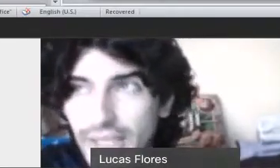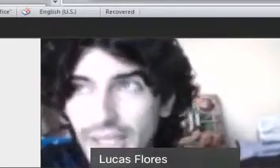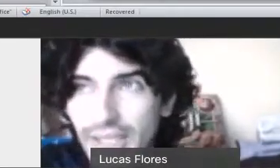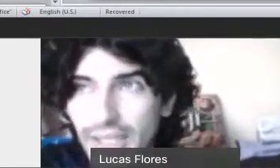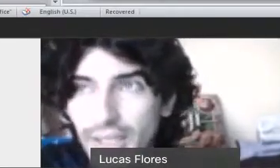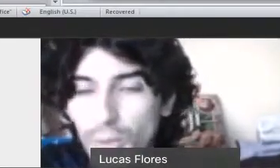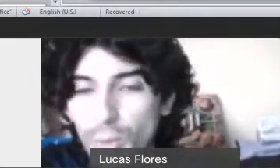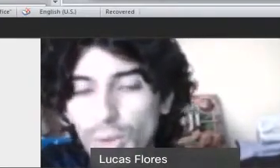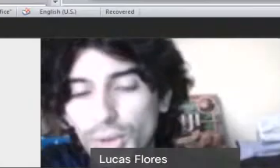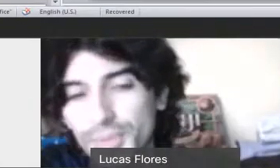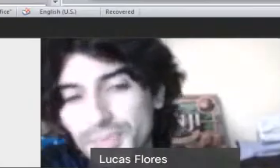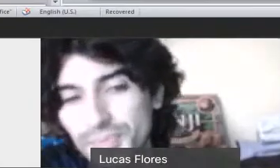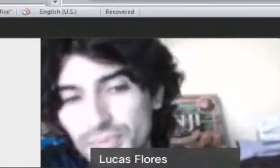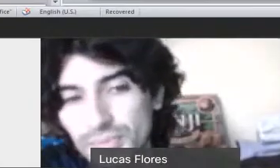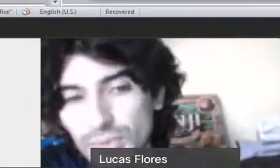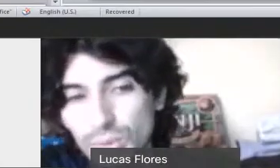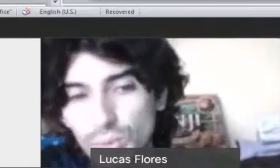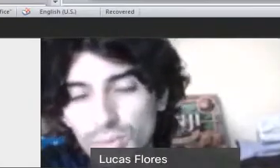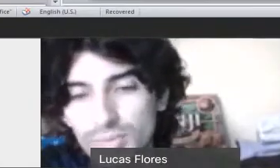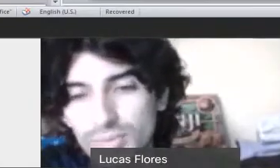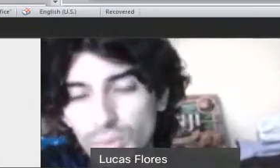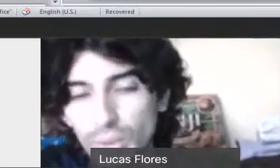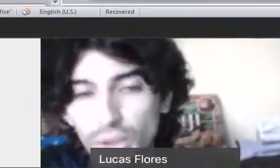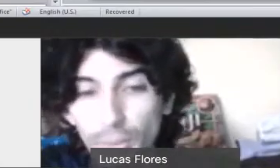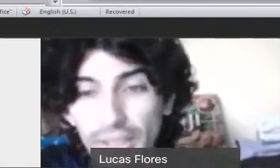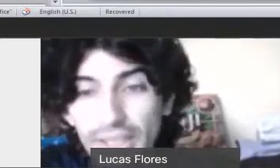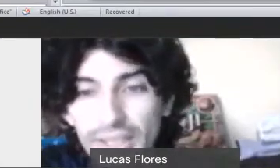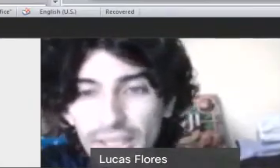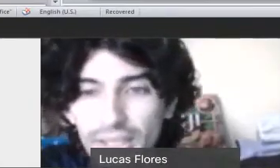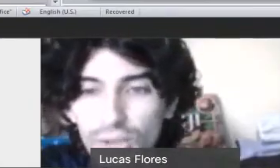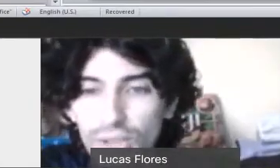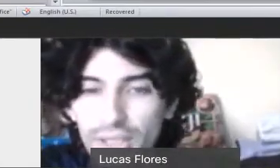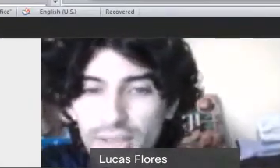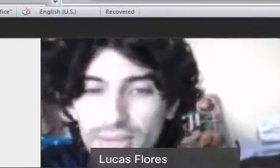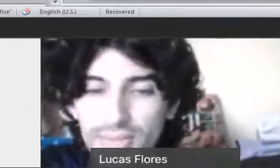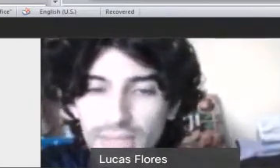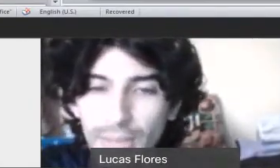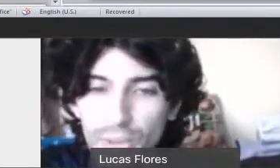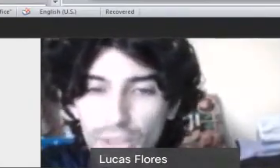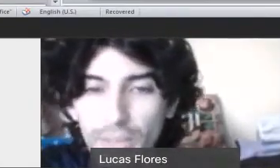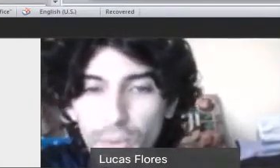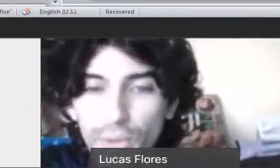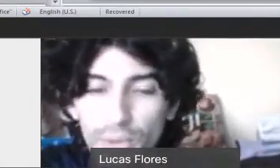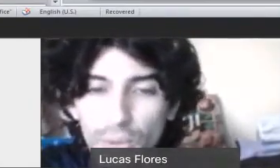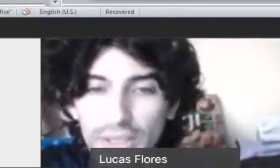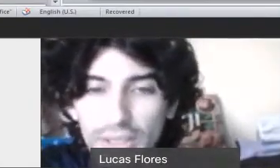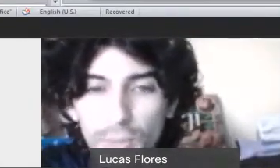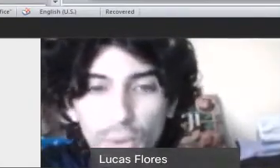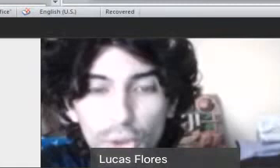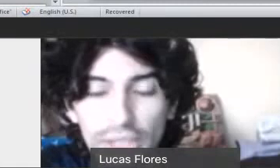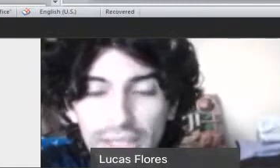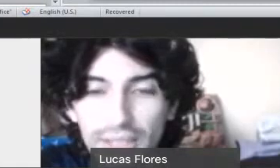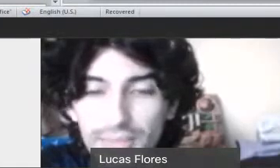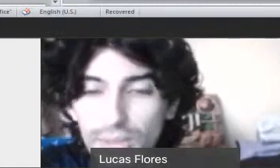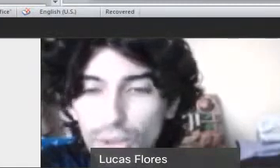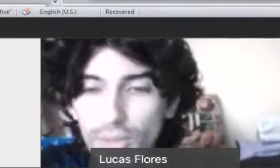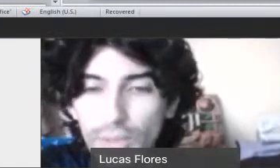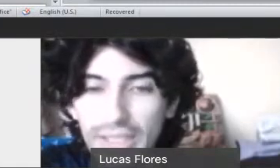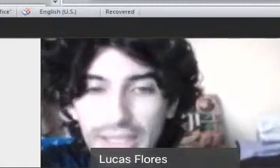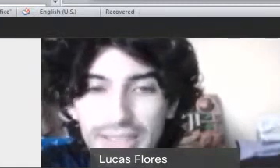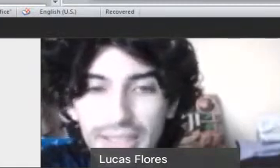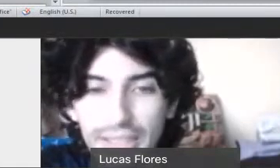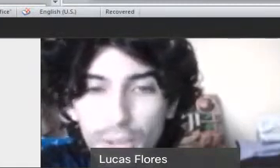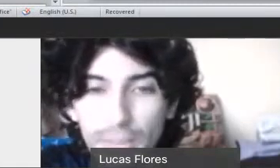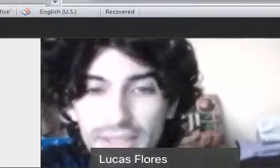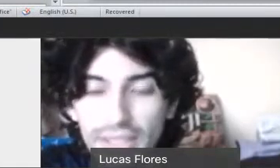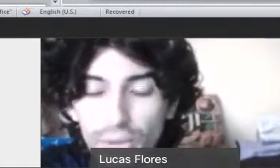wikis. Hubo un inconveniente ahí con que la mayoría pudo visualizar un poco tarde lo que